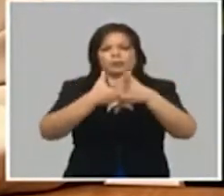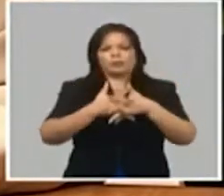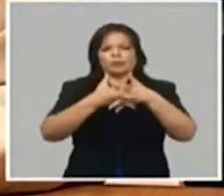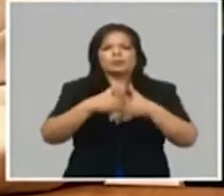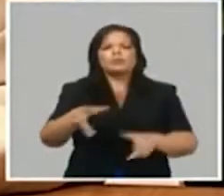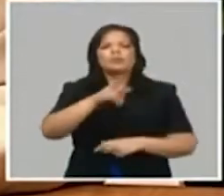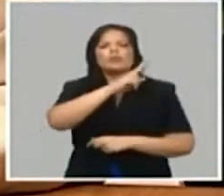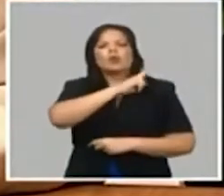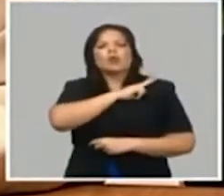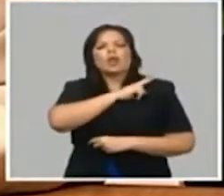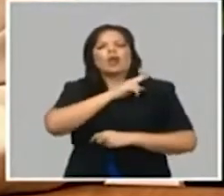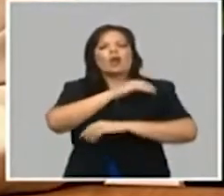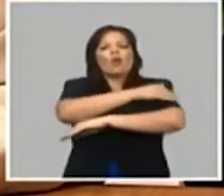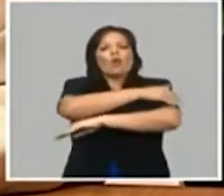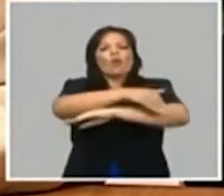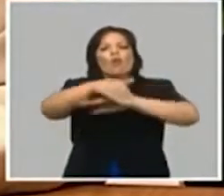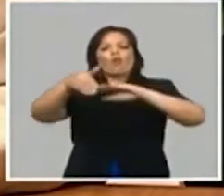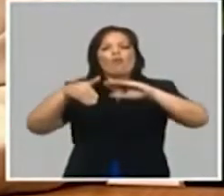de frontera.